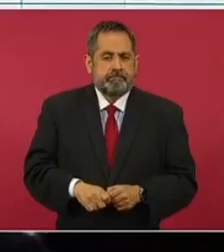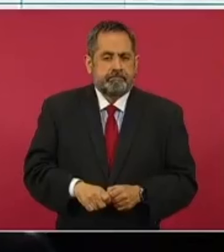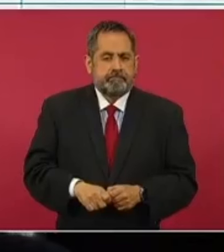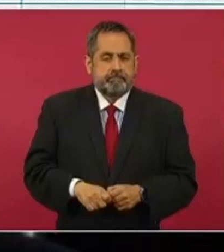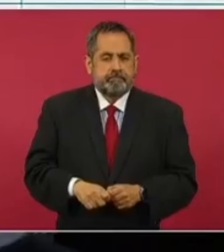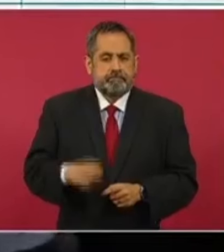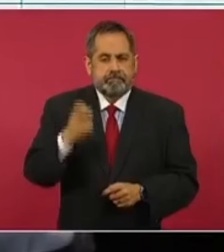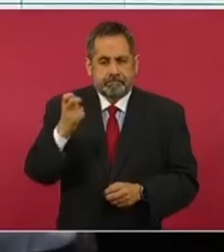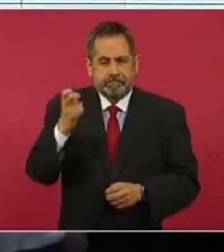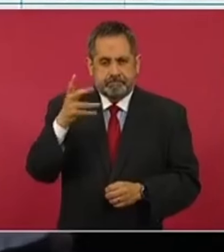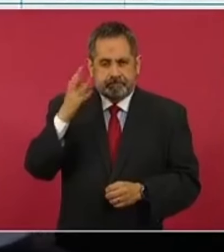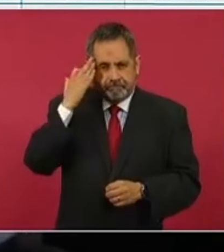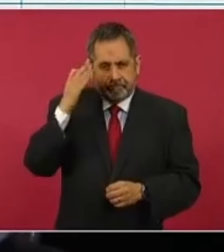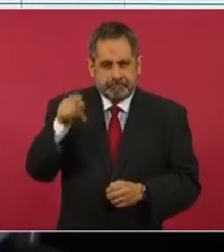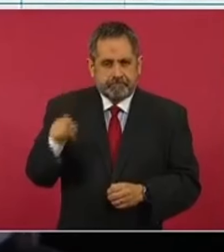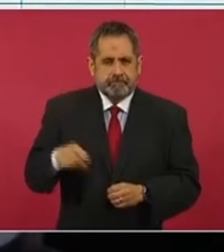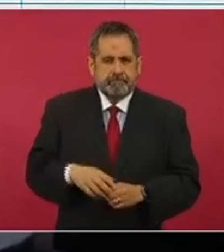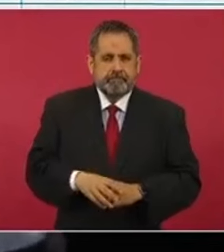Así estaba.